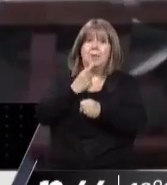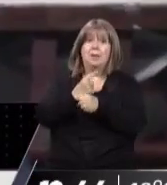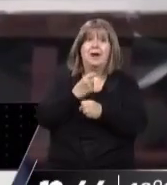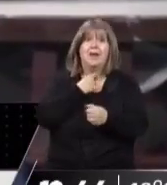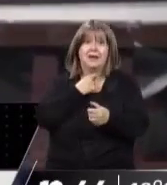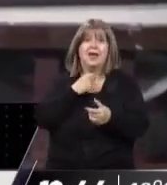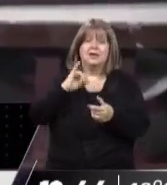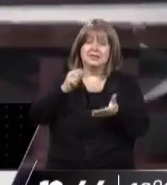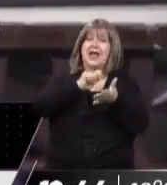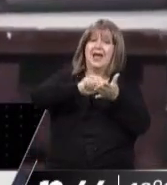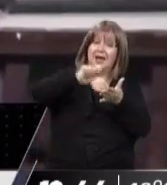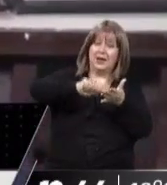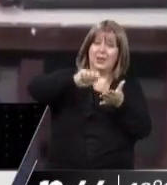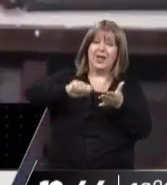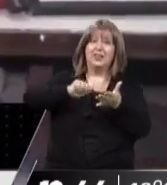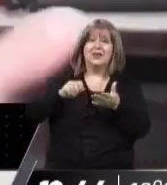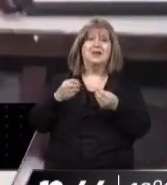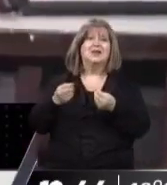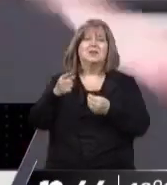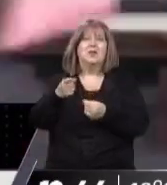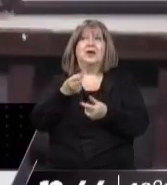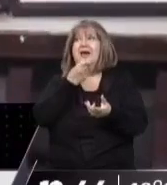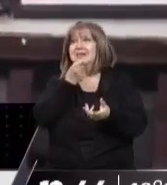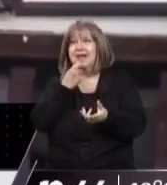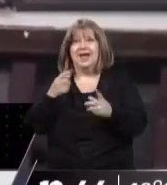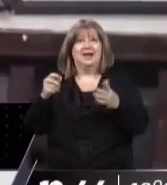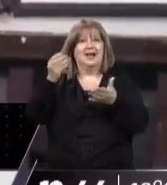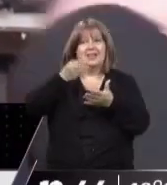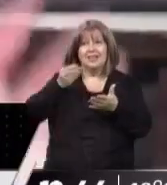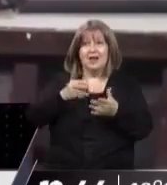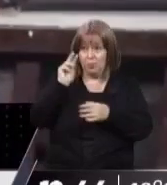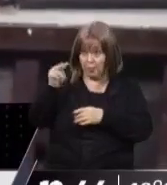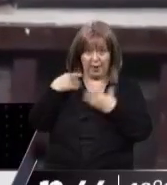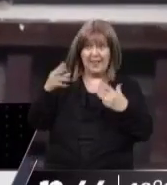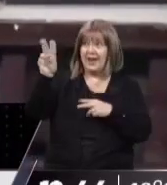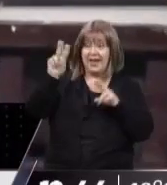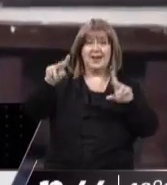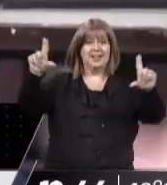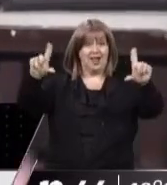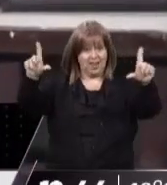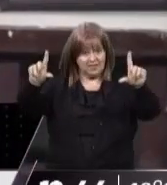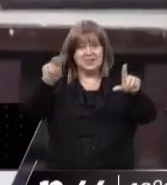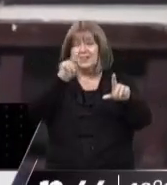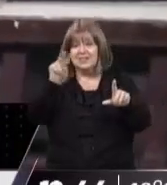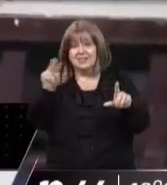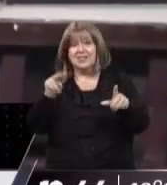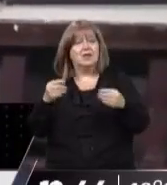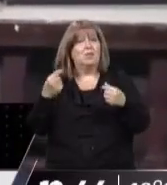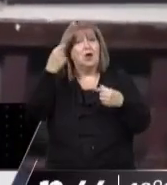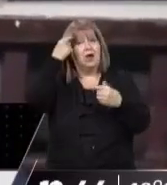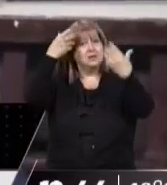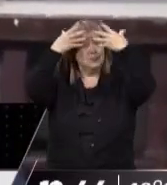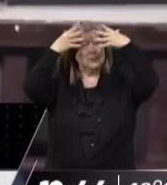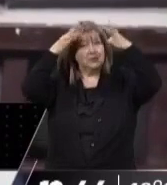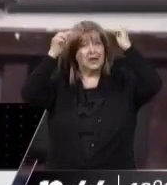qué haces leyendo y escribiendo que antes no podías hacer. Por ejemplo, los carteles en la calle, los carteles en el televisor. ¿Qué mundo se te abre? Me